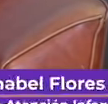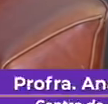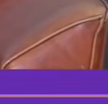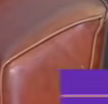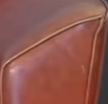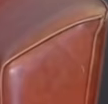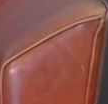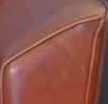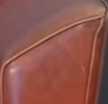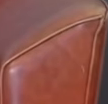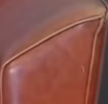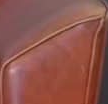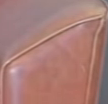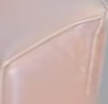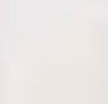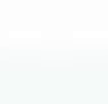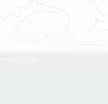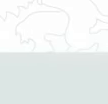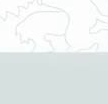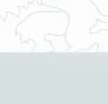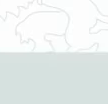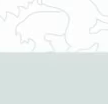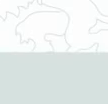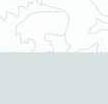maestro debe de tener en cuenta.